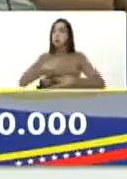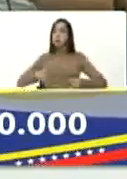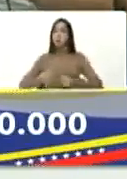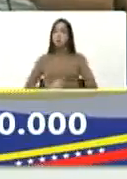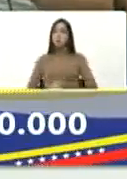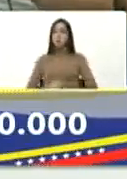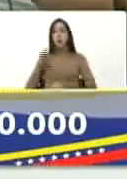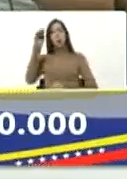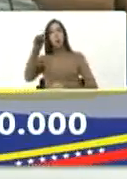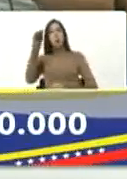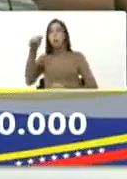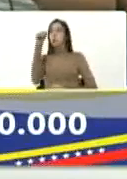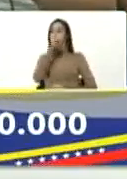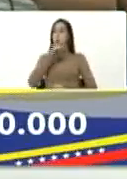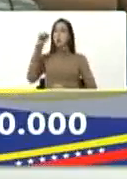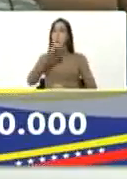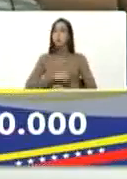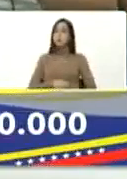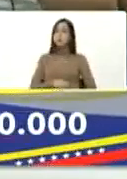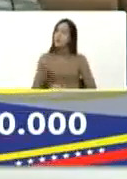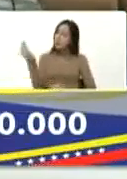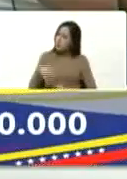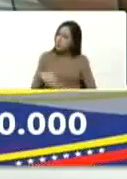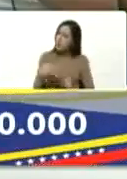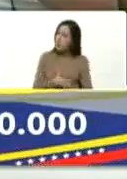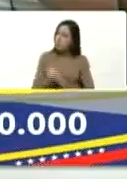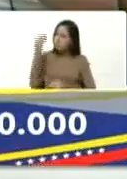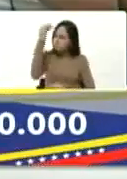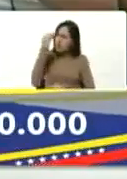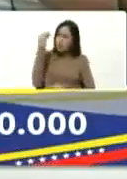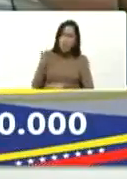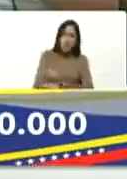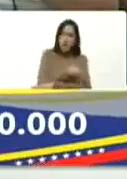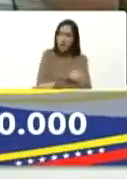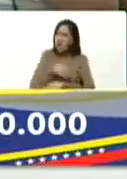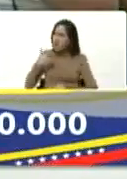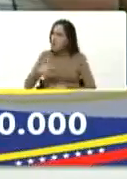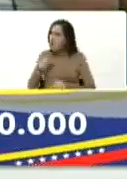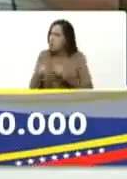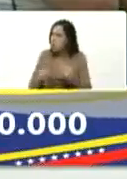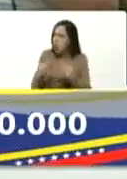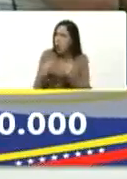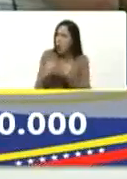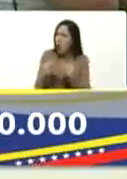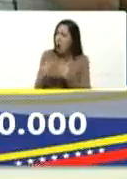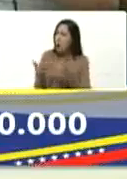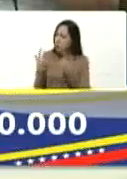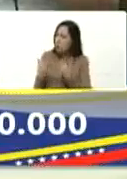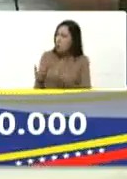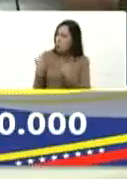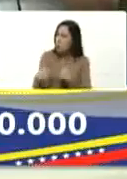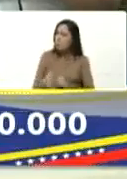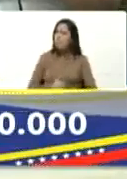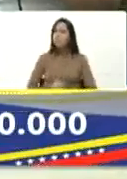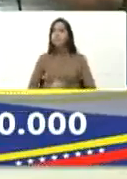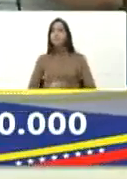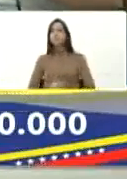para el futuro. ¿Qué más me dices, Yorlis? ¿Cómo te sientes? ¿Qué más ¿Me puedes comentar?